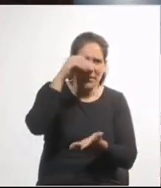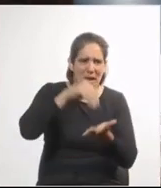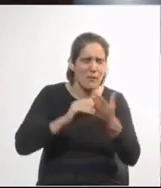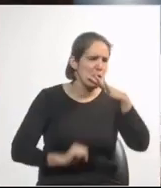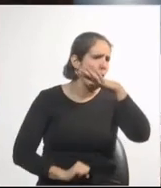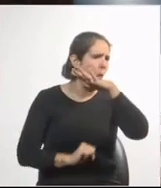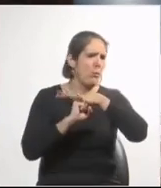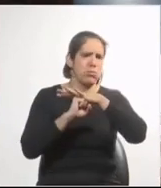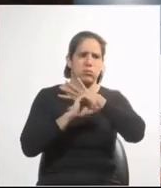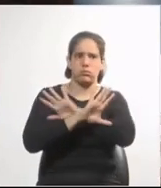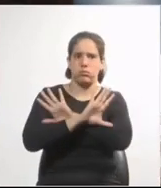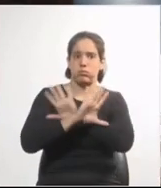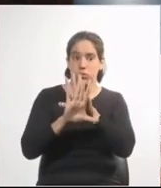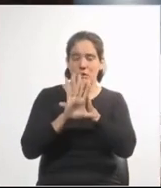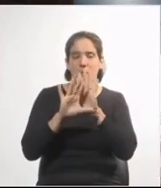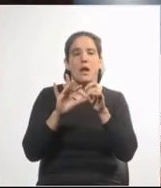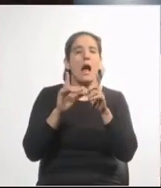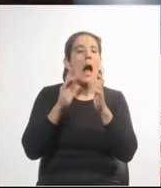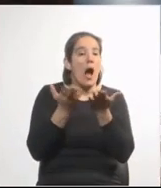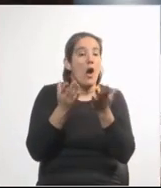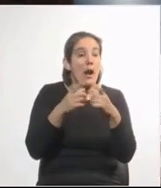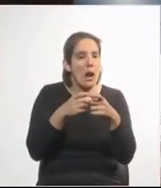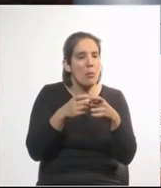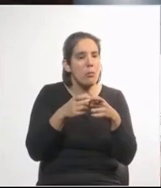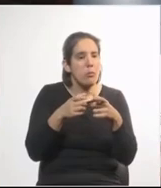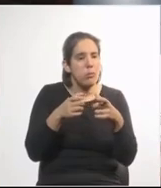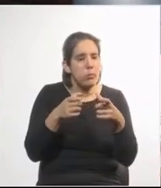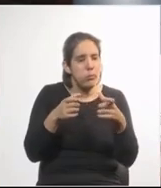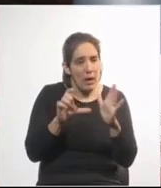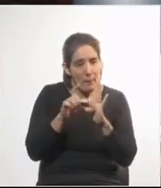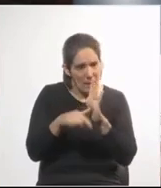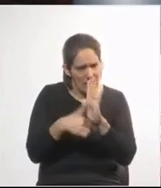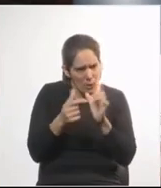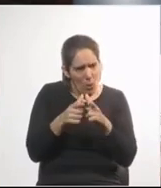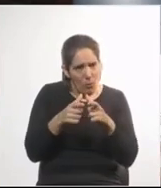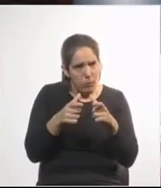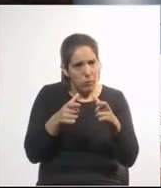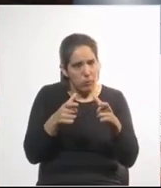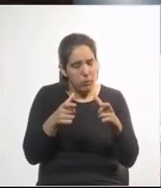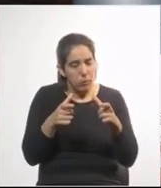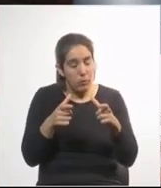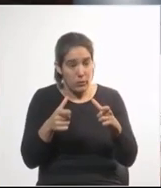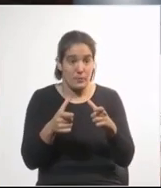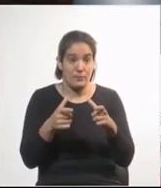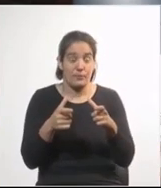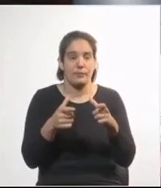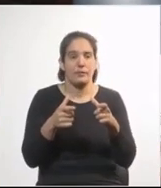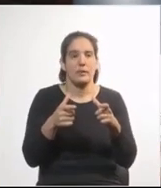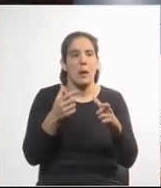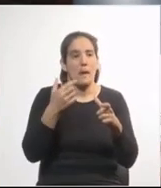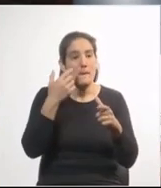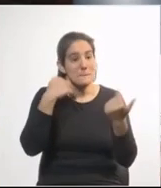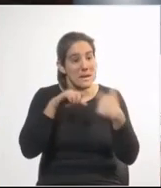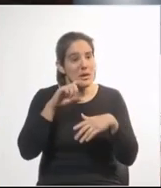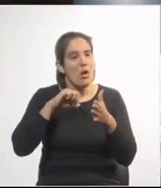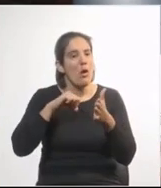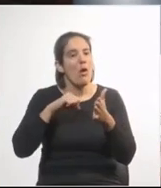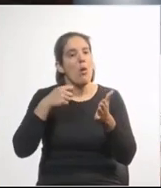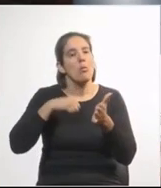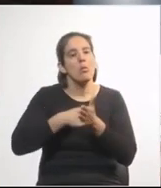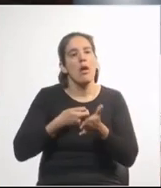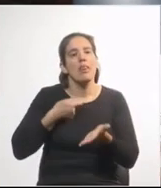A pesar de que se lenteció su crecimiento con respecto a lo que se venía observando principalmente en los depósitos en moneda